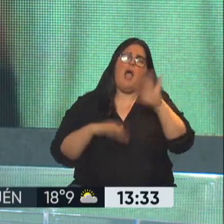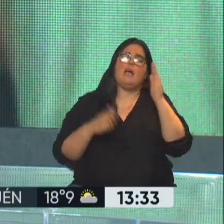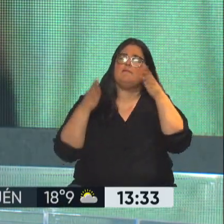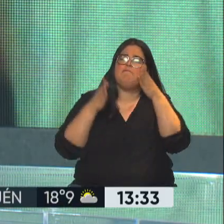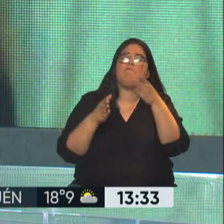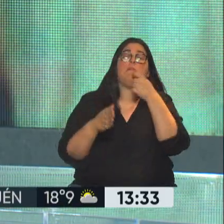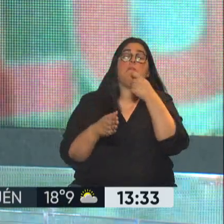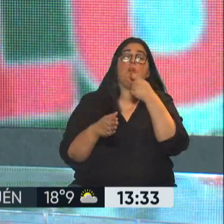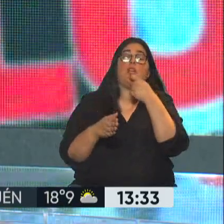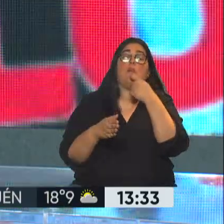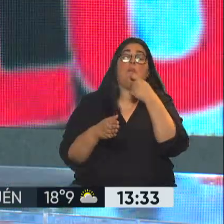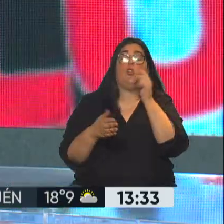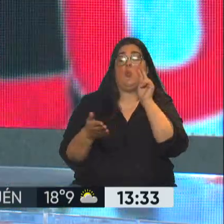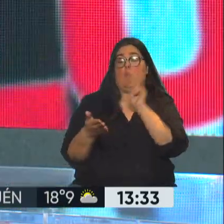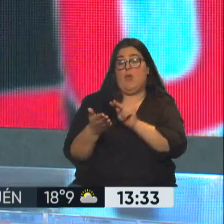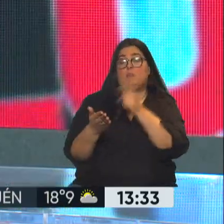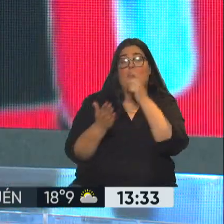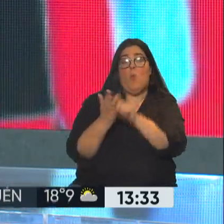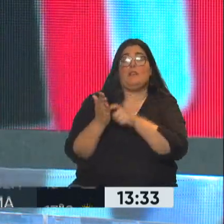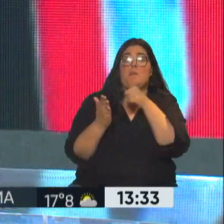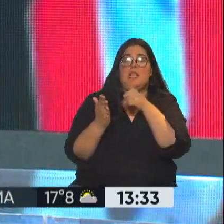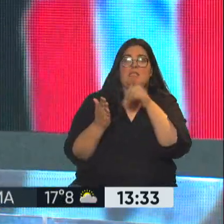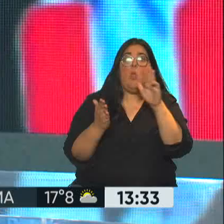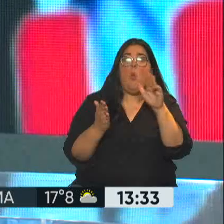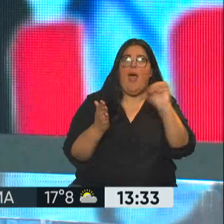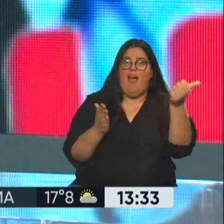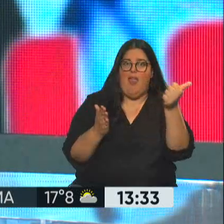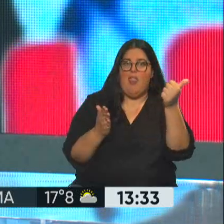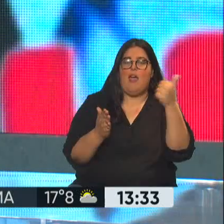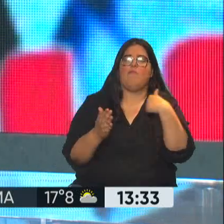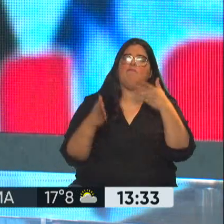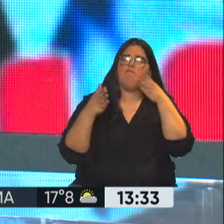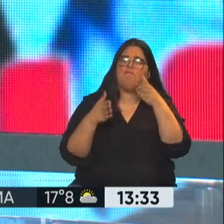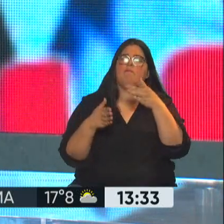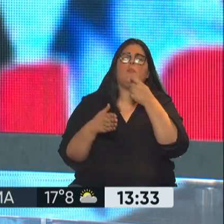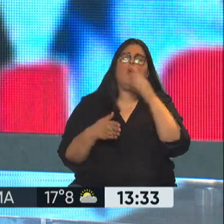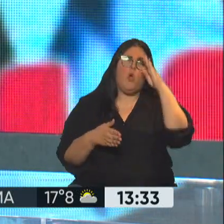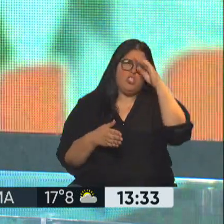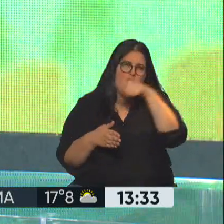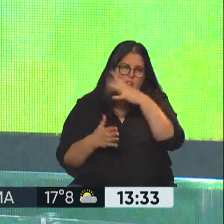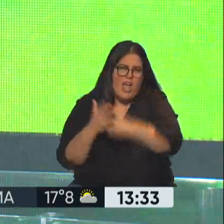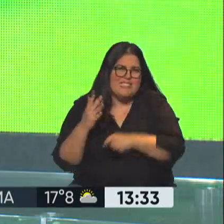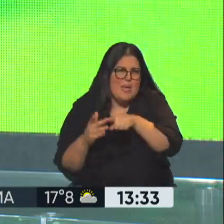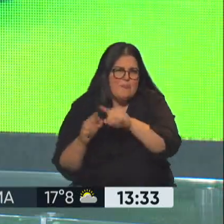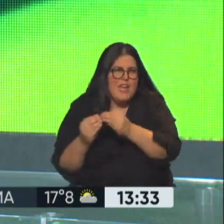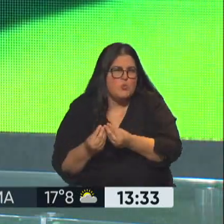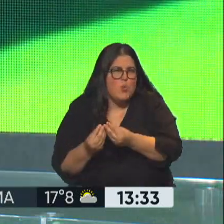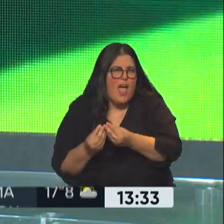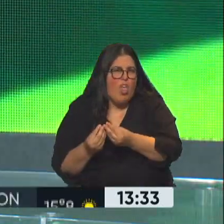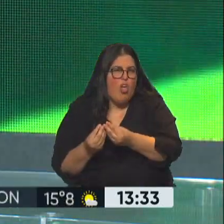pasar si, como todo indica, gana Lula. Bolsonaro va a aceptar el resultado, no lo va a